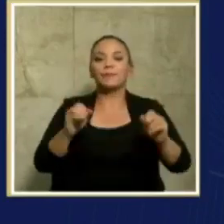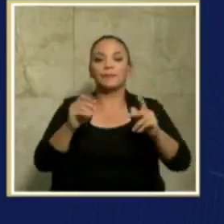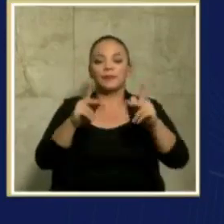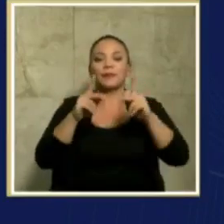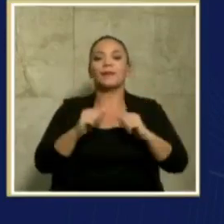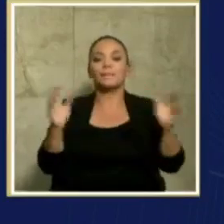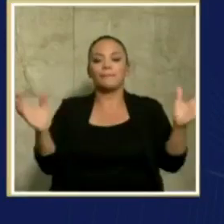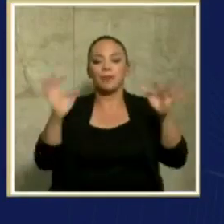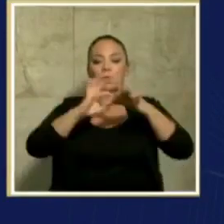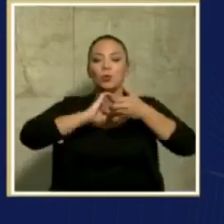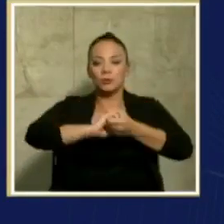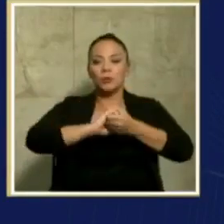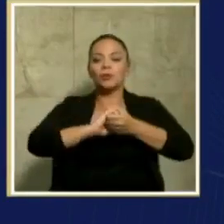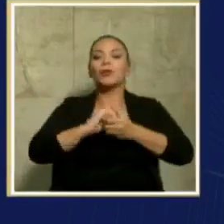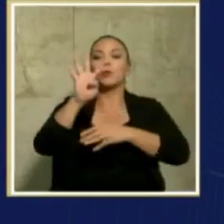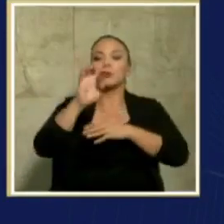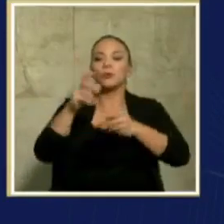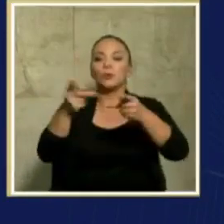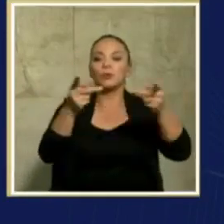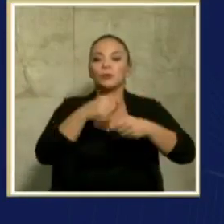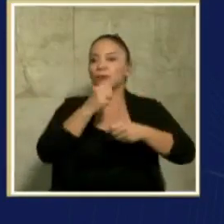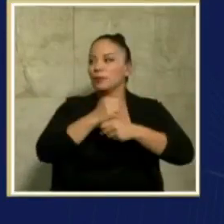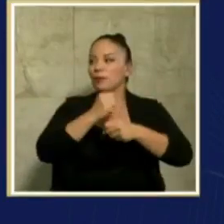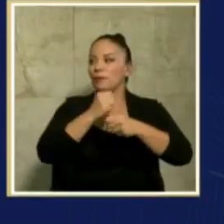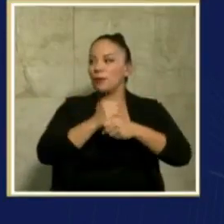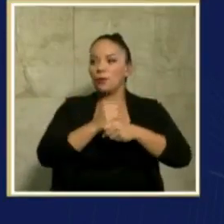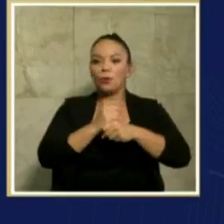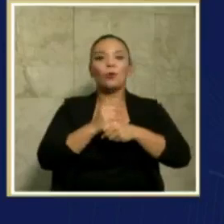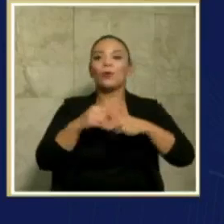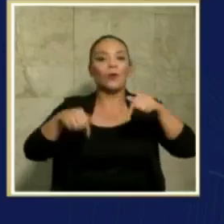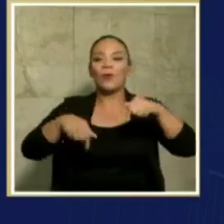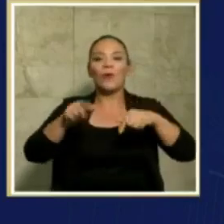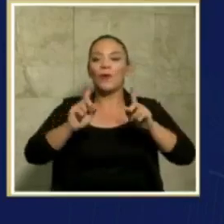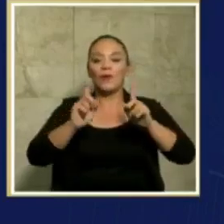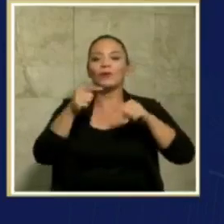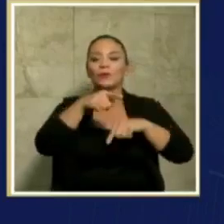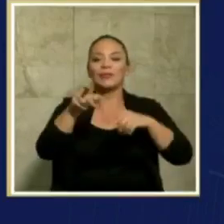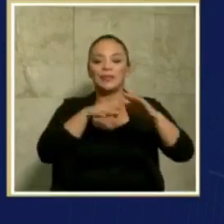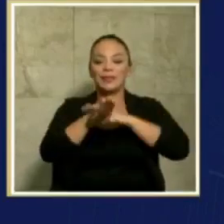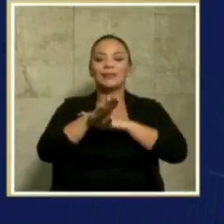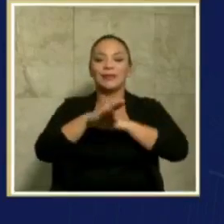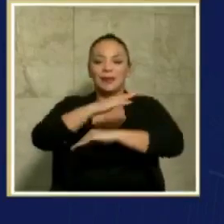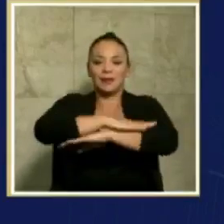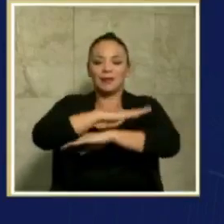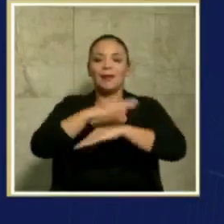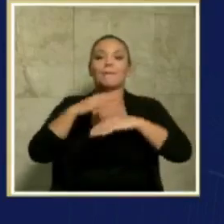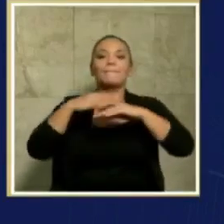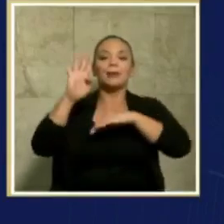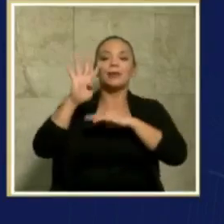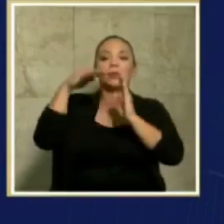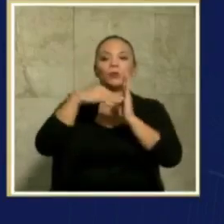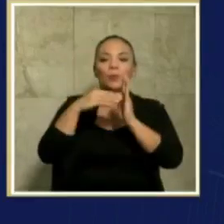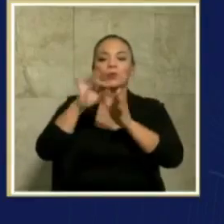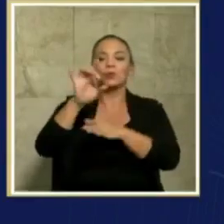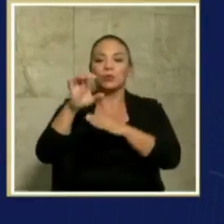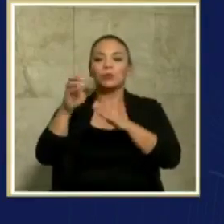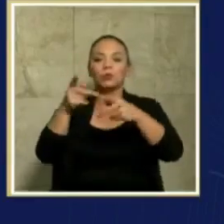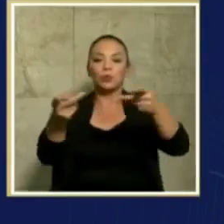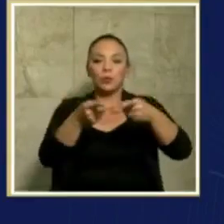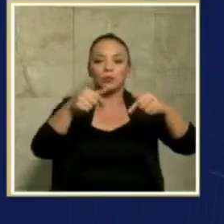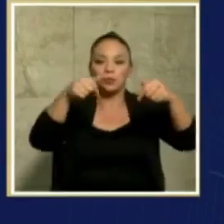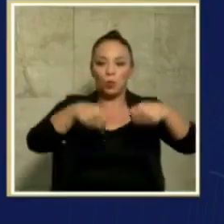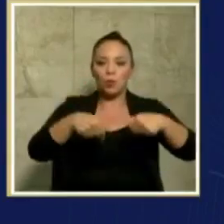de 400 puestos de trabajo. Hoy, si ustedes ingresan a la herramienta, van a encontrarse más de 4.800 puestos disponibles